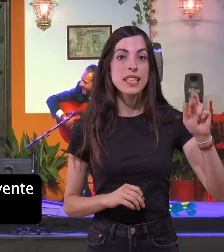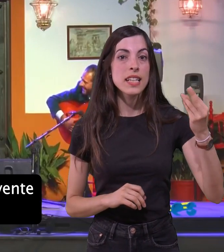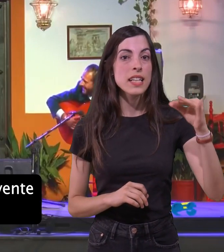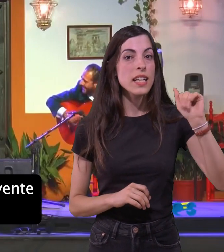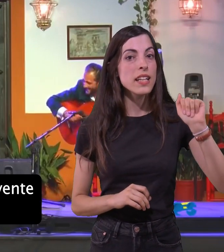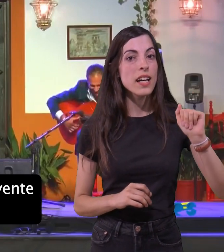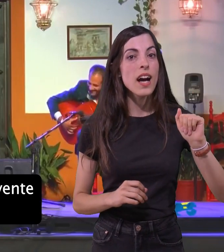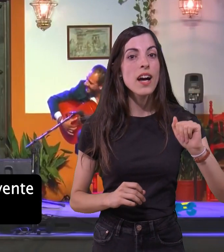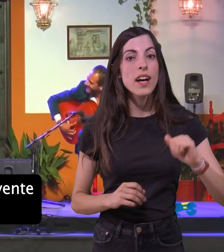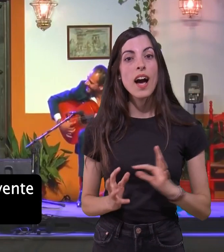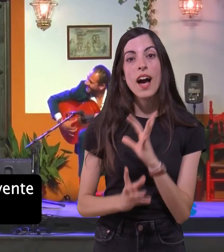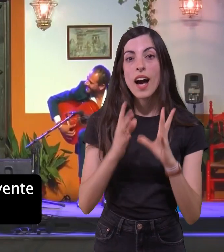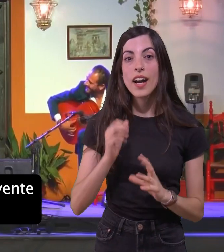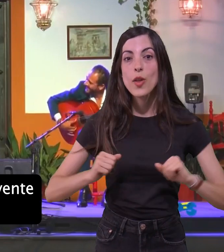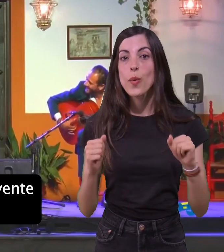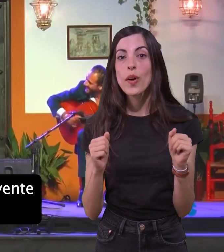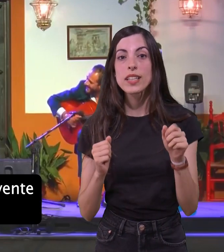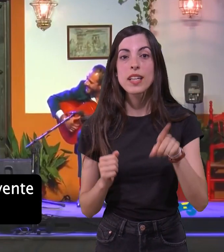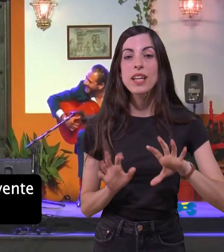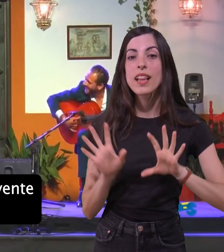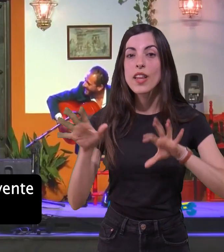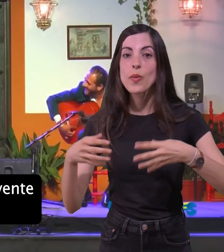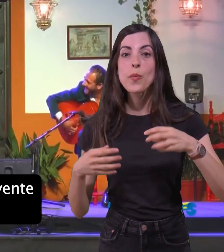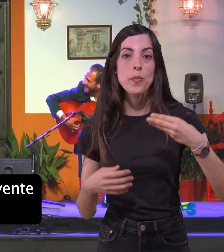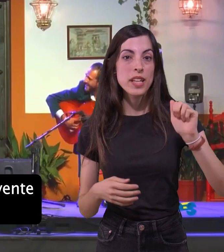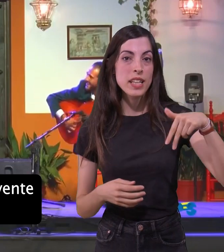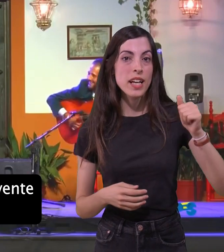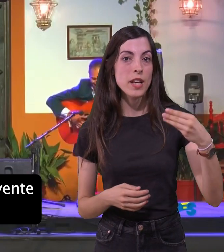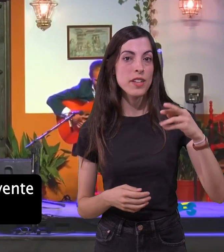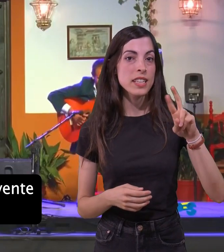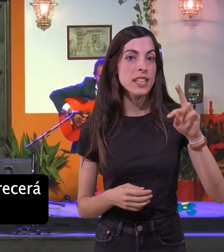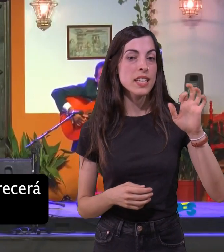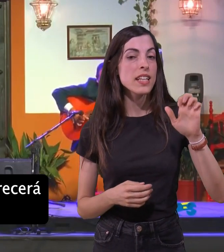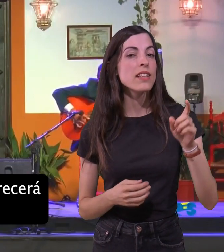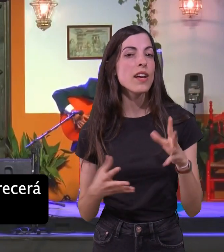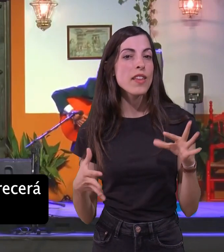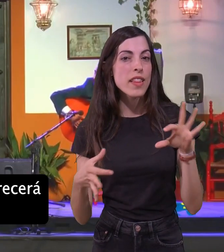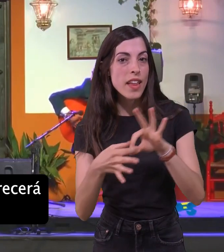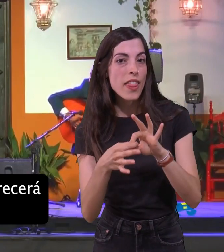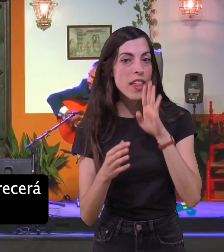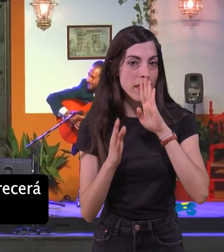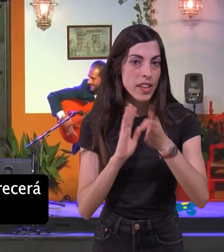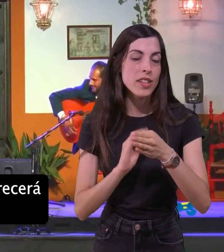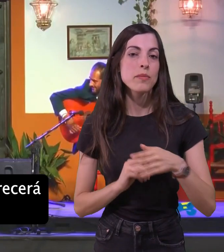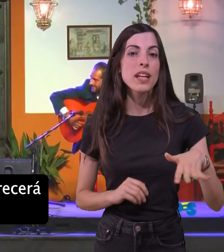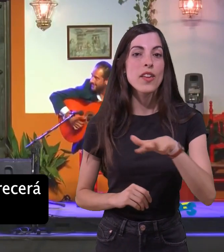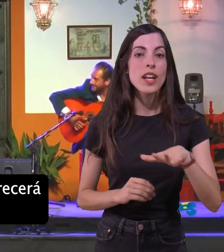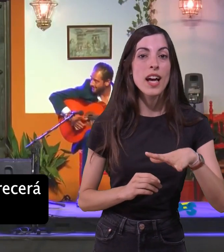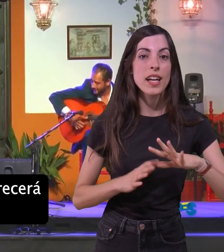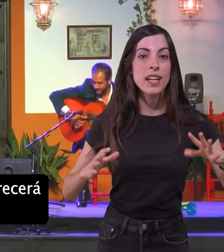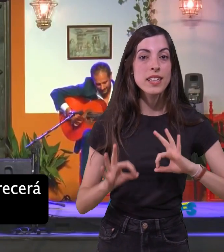En el Teatro La Serquía, Arde Bogotá y León Benavente forjarán alianzas en directo, mientras que en el Gran Teatro La Gran